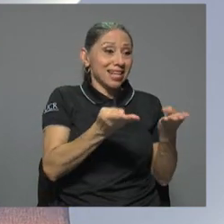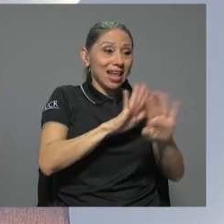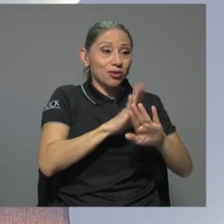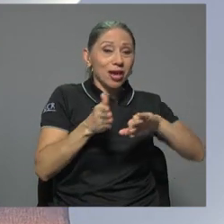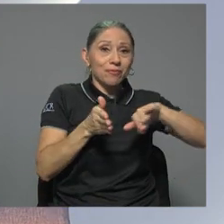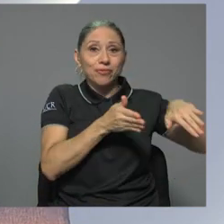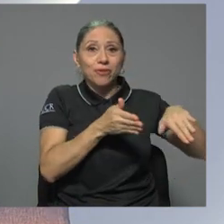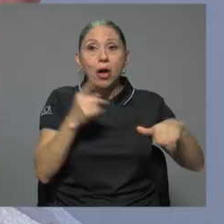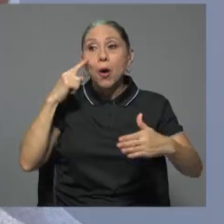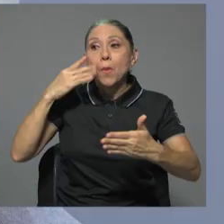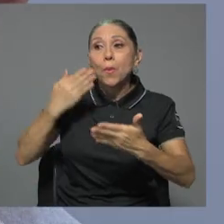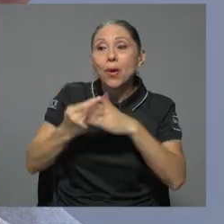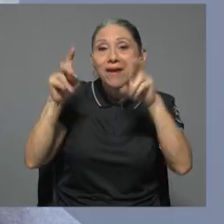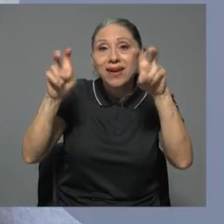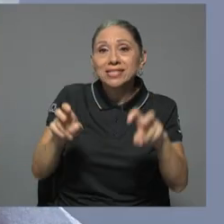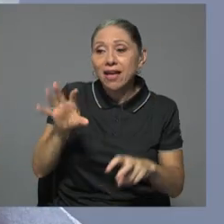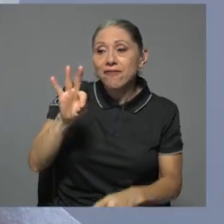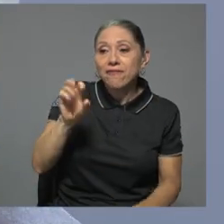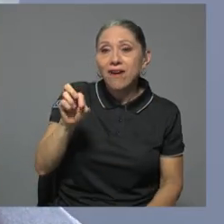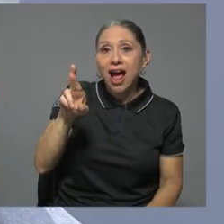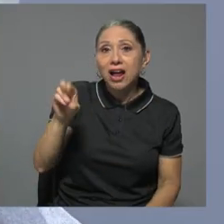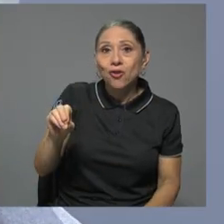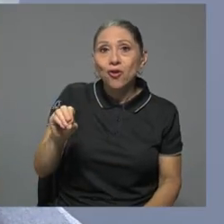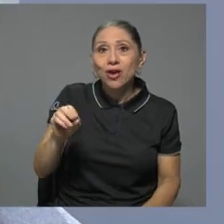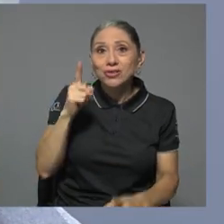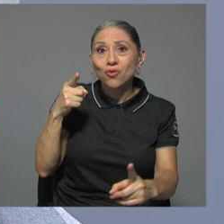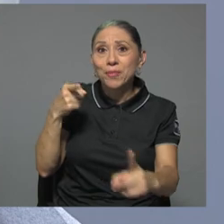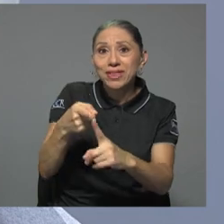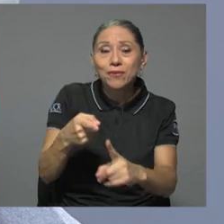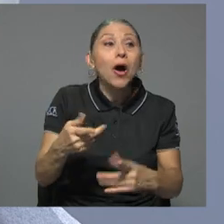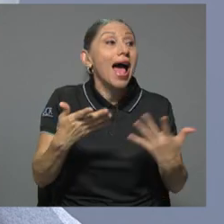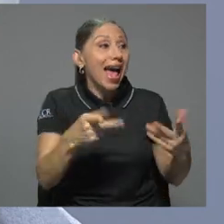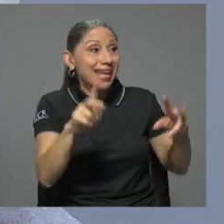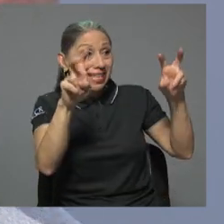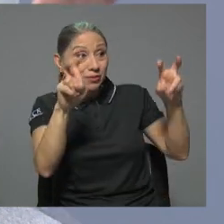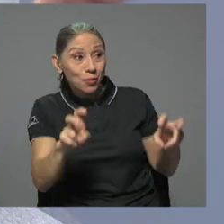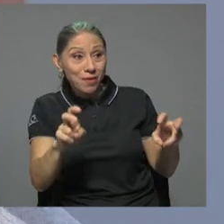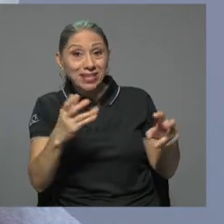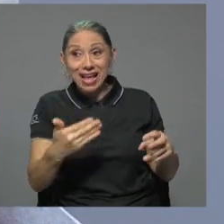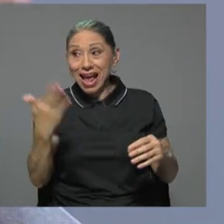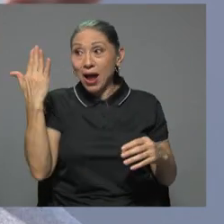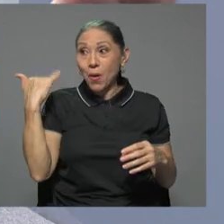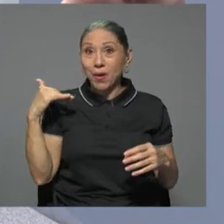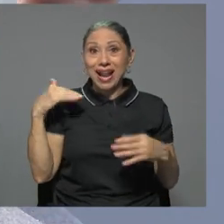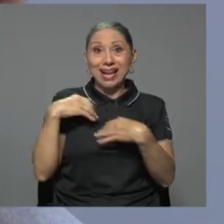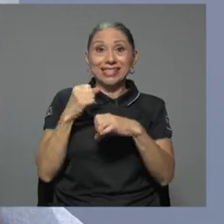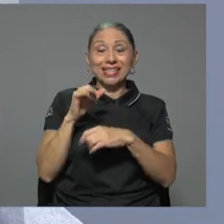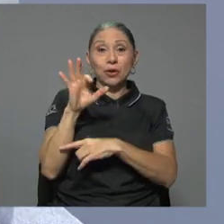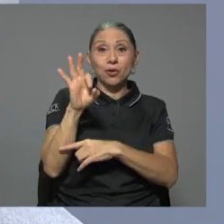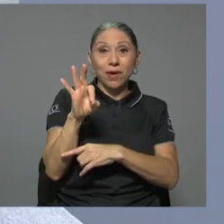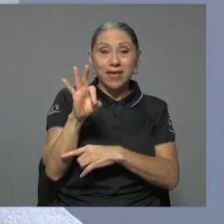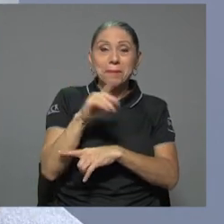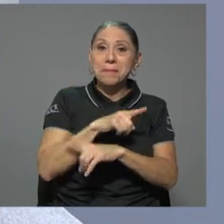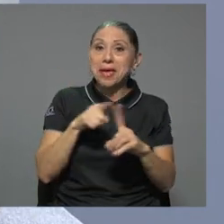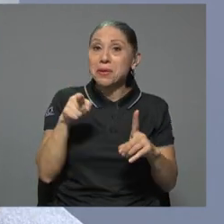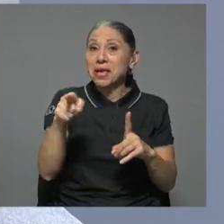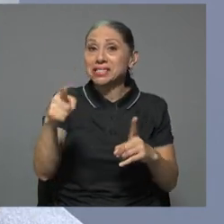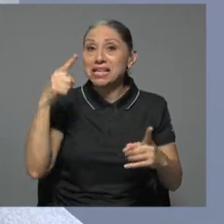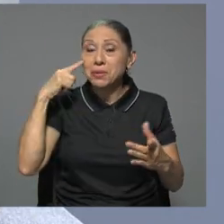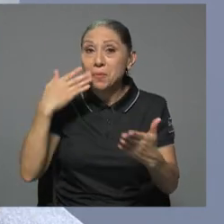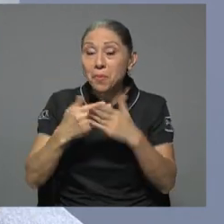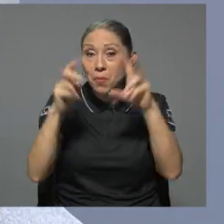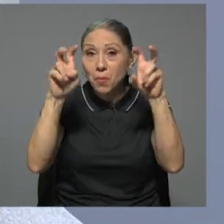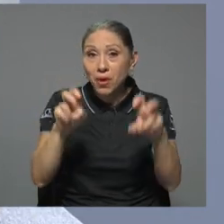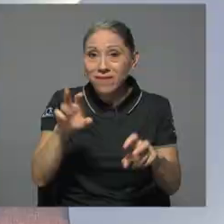que prueban farolas hicieron ahora el 9 ago se están en esta modelo se verá los resultados del lado de ciudad faro revelarán muchas cosas